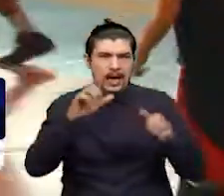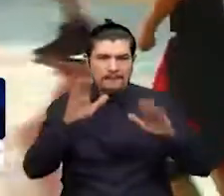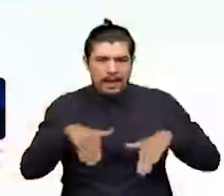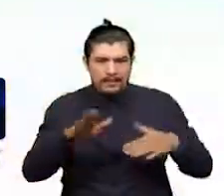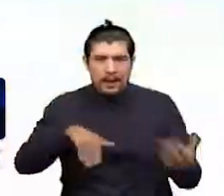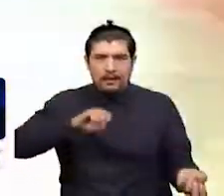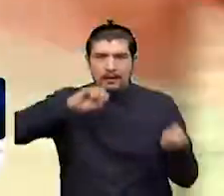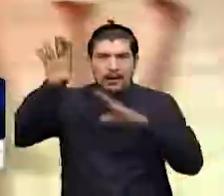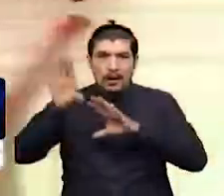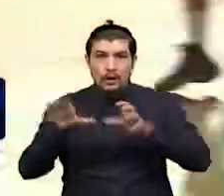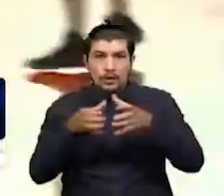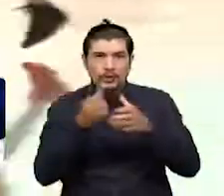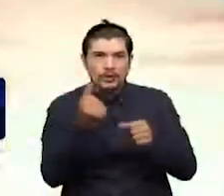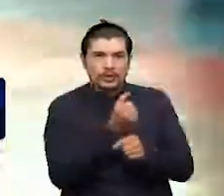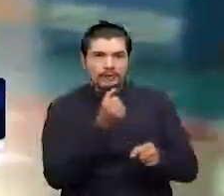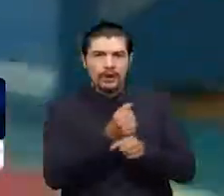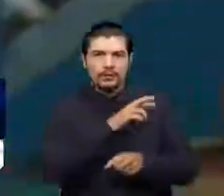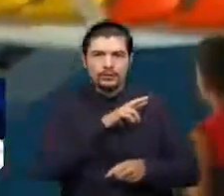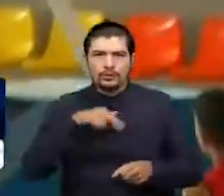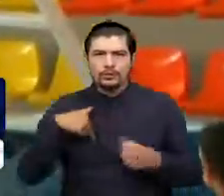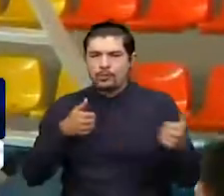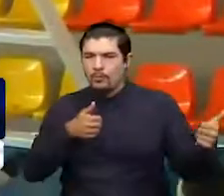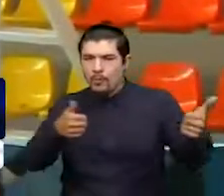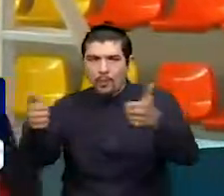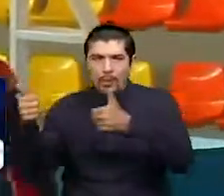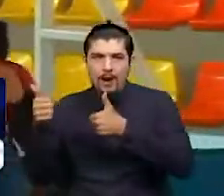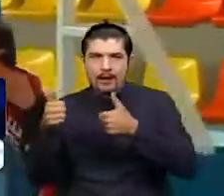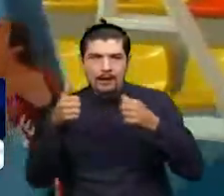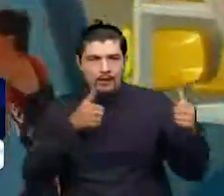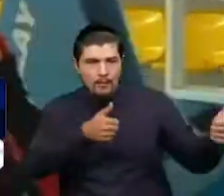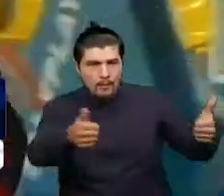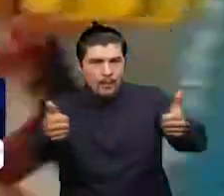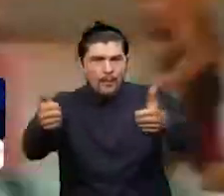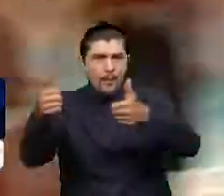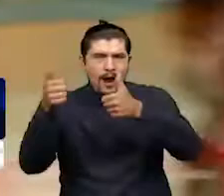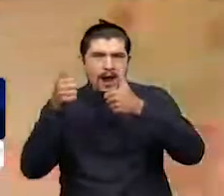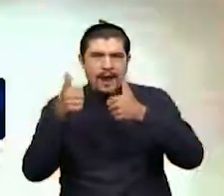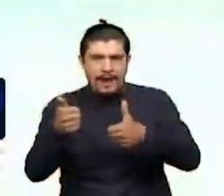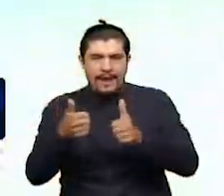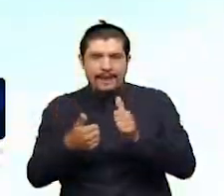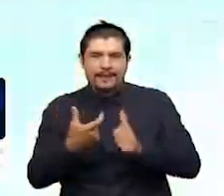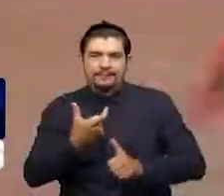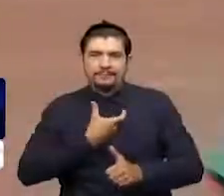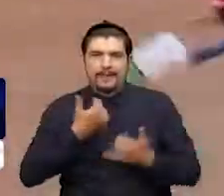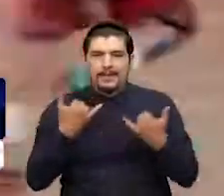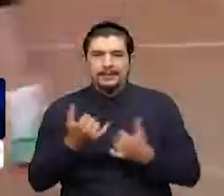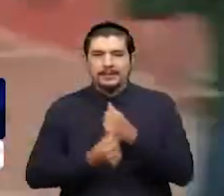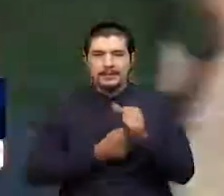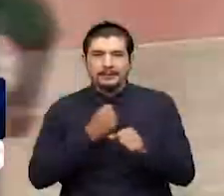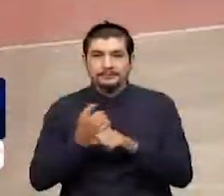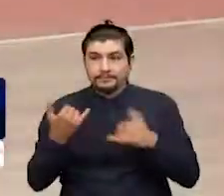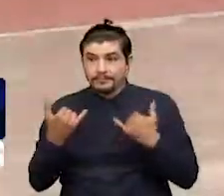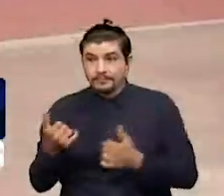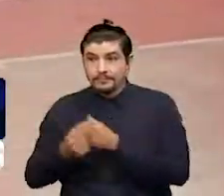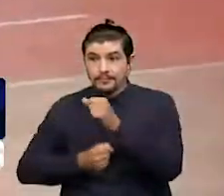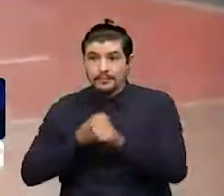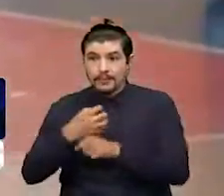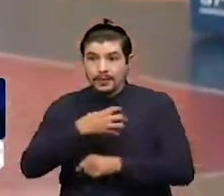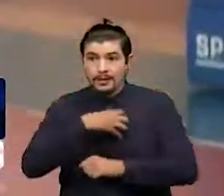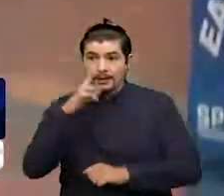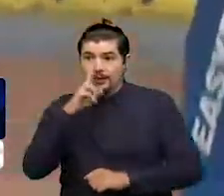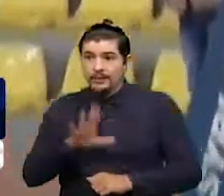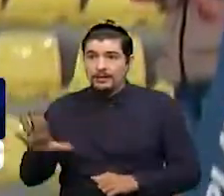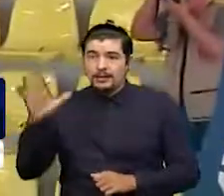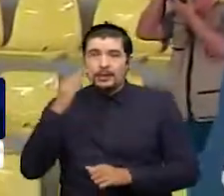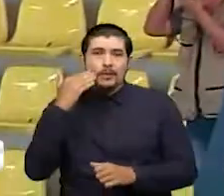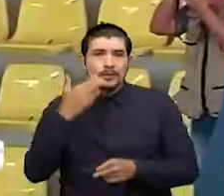grupos de trabajo vamos a tener un buen un buen como quien dice una buena medalla para este año este año el torneo nacional pasarela se